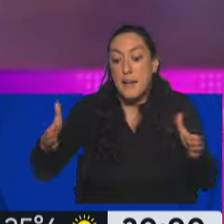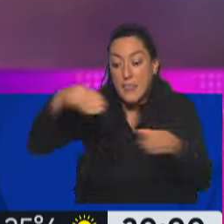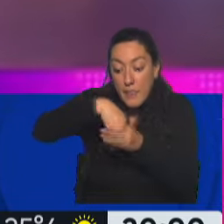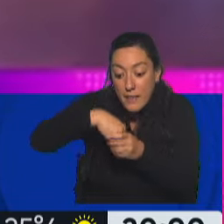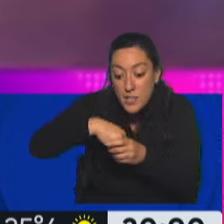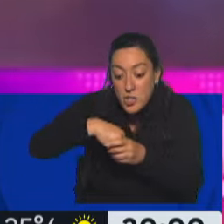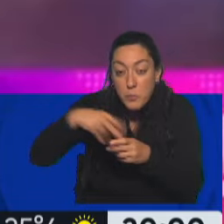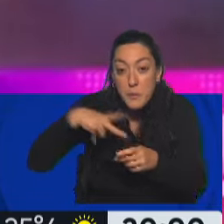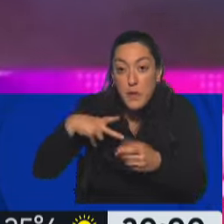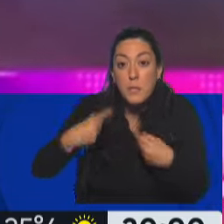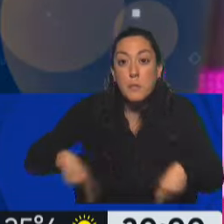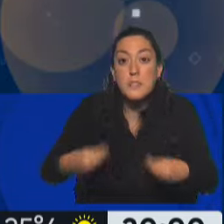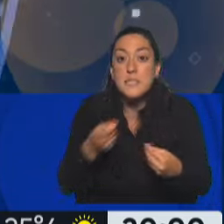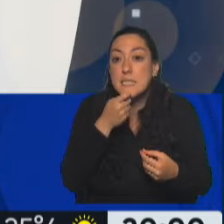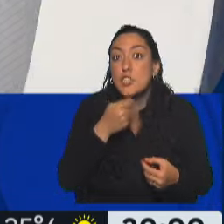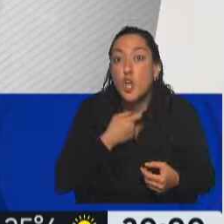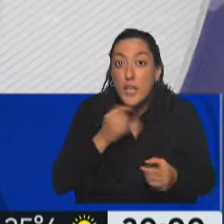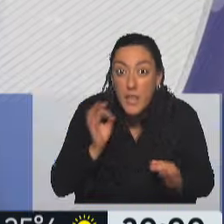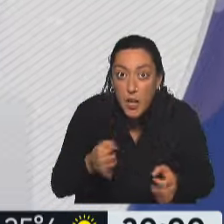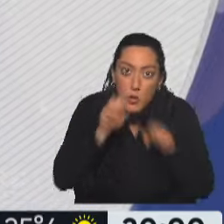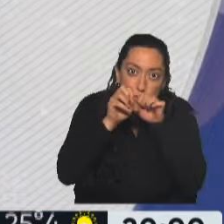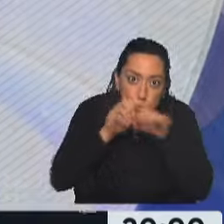quisiera, explota una bomba.